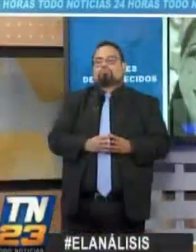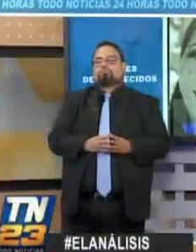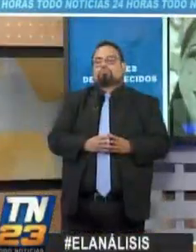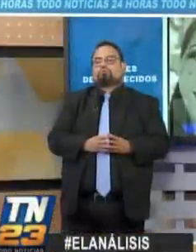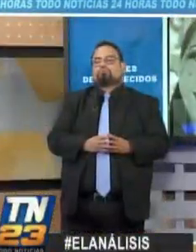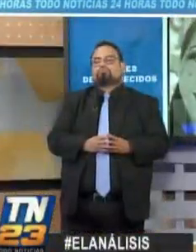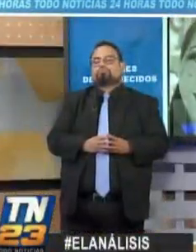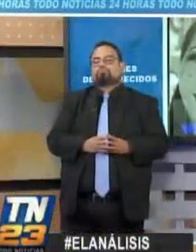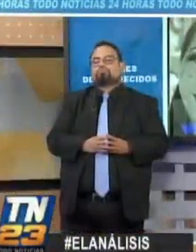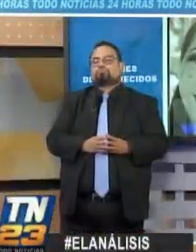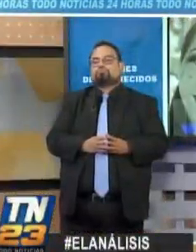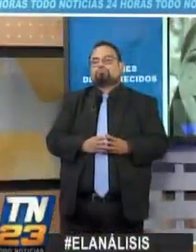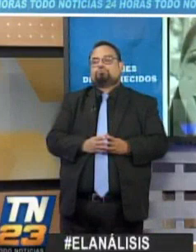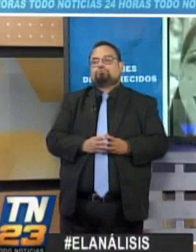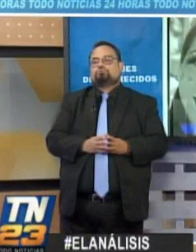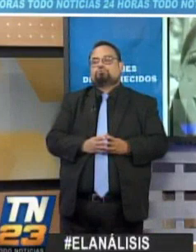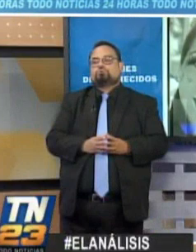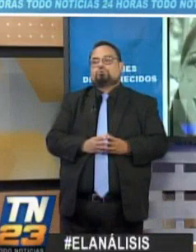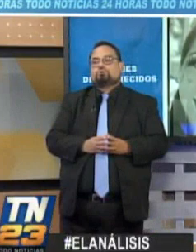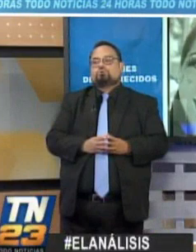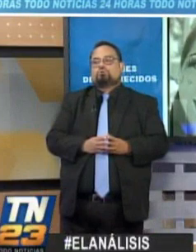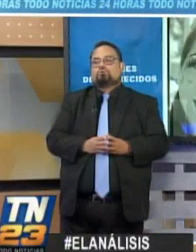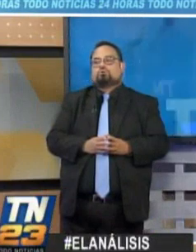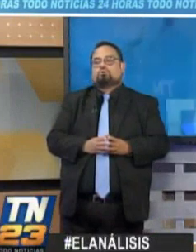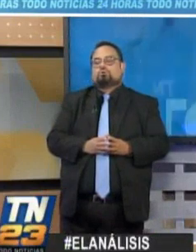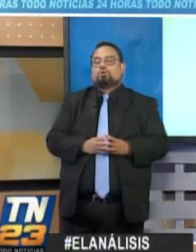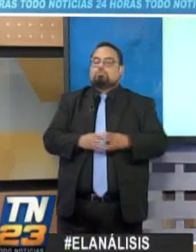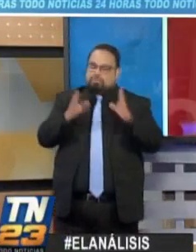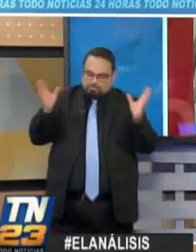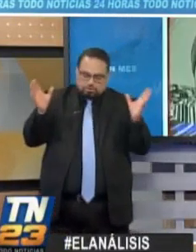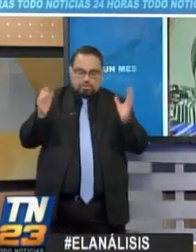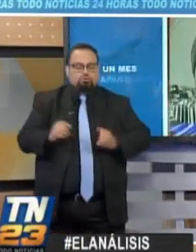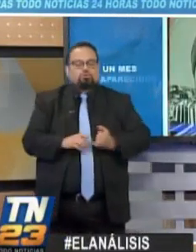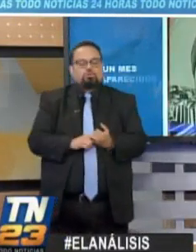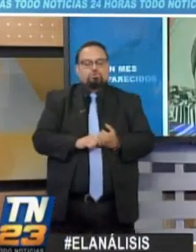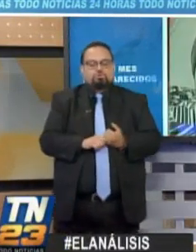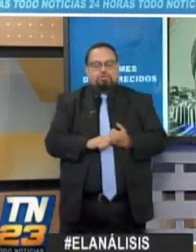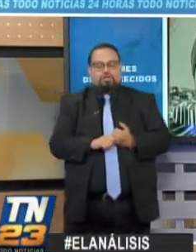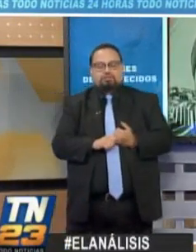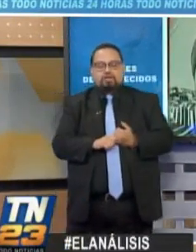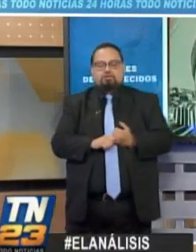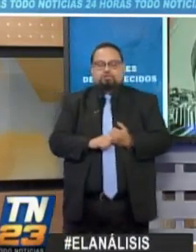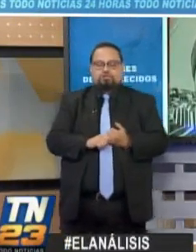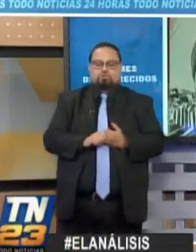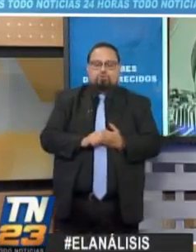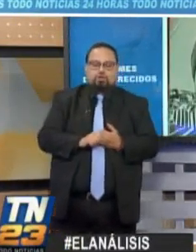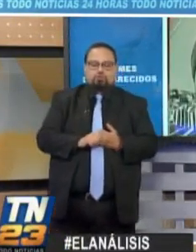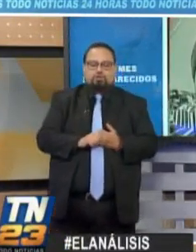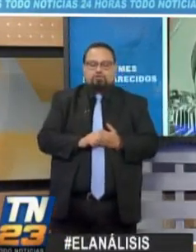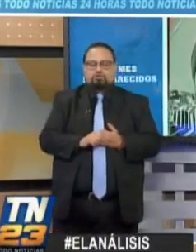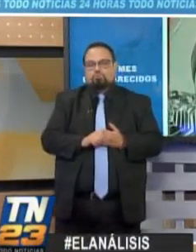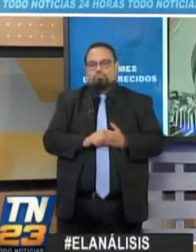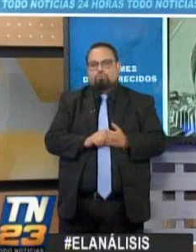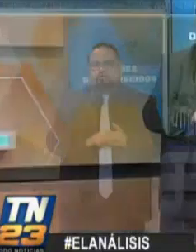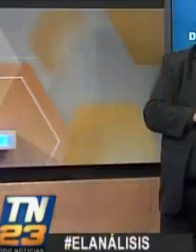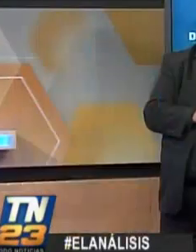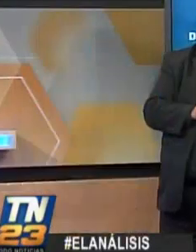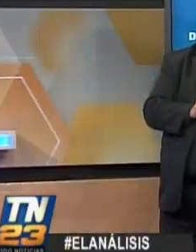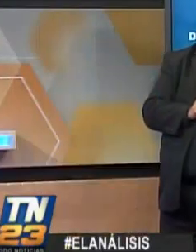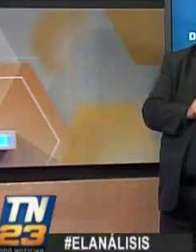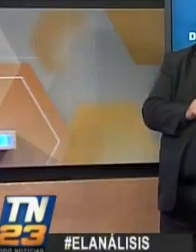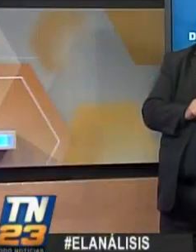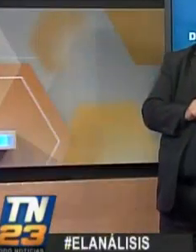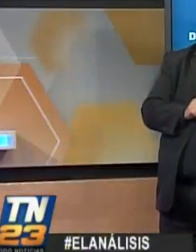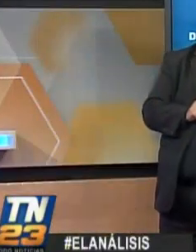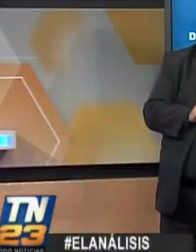en Guatemala, si quieres ya no nos remontemos a 18, sino a los últimos 10 años. Vámonos a los últimos 10 años, correcto, André, esto es muy importante.